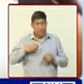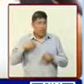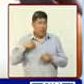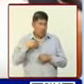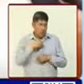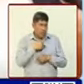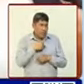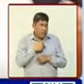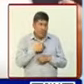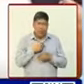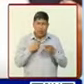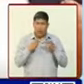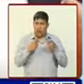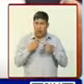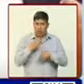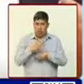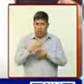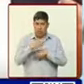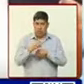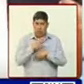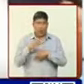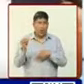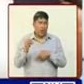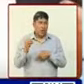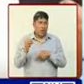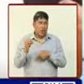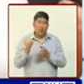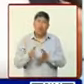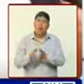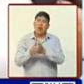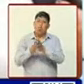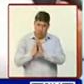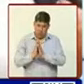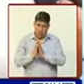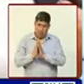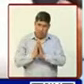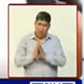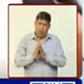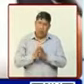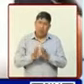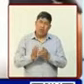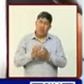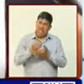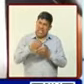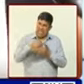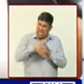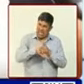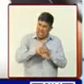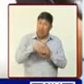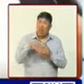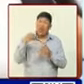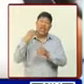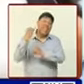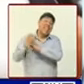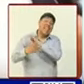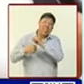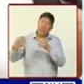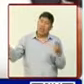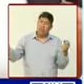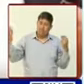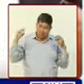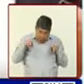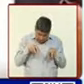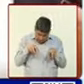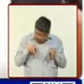presido. Hemos hecho ya las convocatorias y también he pedido una auditoría interna y también con veedores internacionales para poder